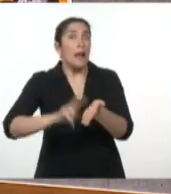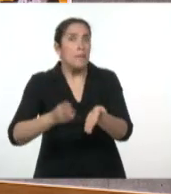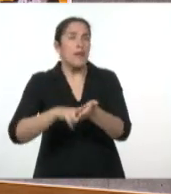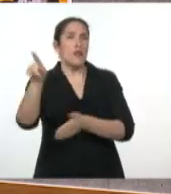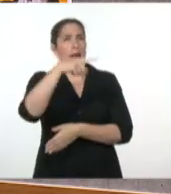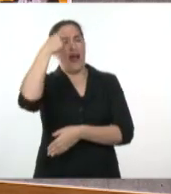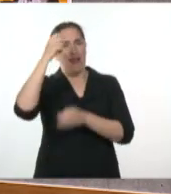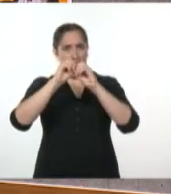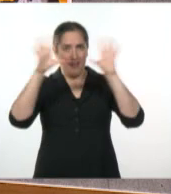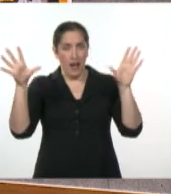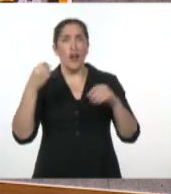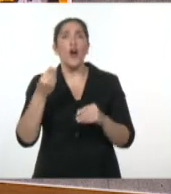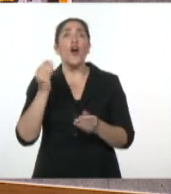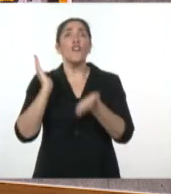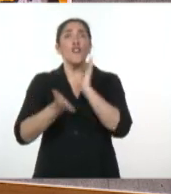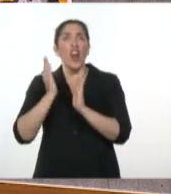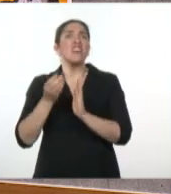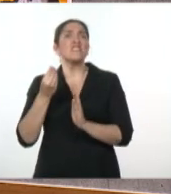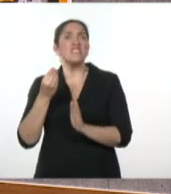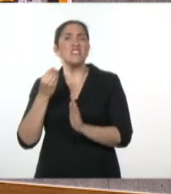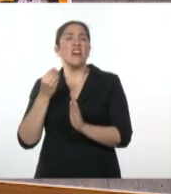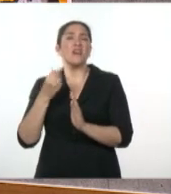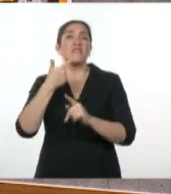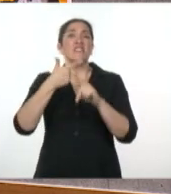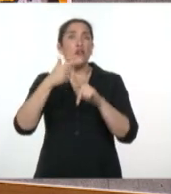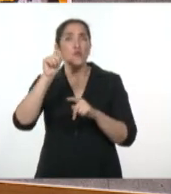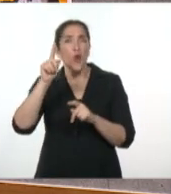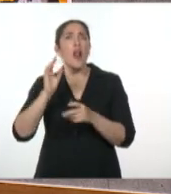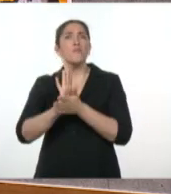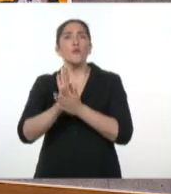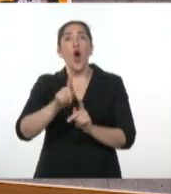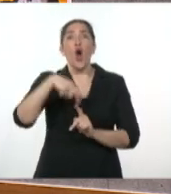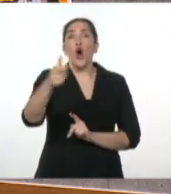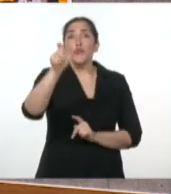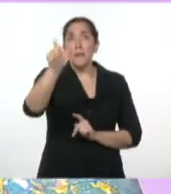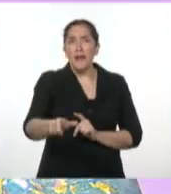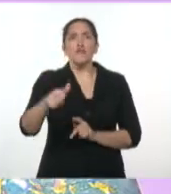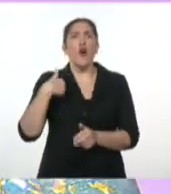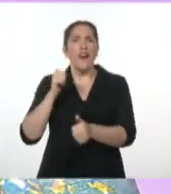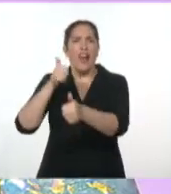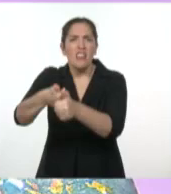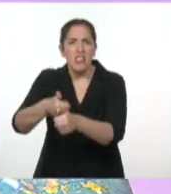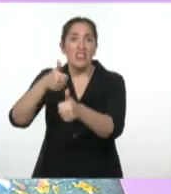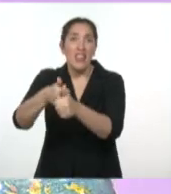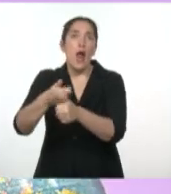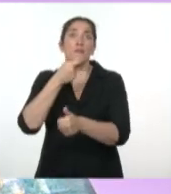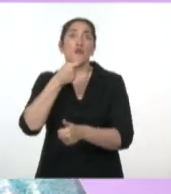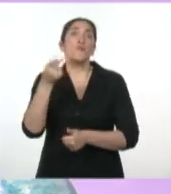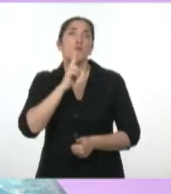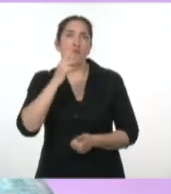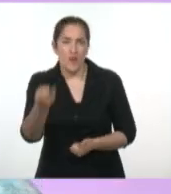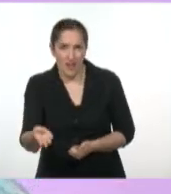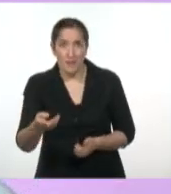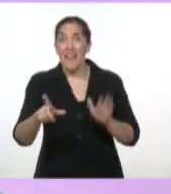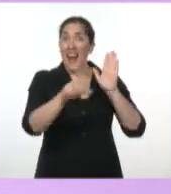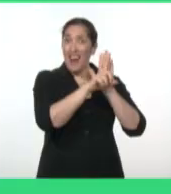violencia sexual tiene que ver con el abuso sobre el cuerpo de la otra persona, en este caso de la mujer. Bien, lo vemos por escrito, como dice la ley,